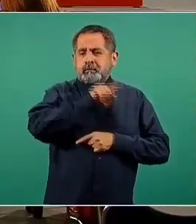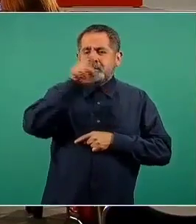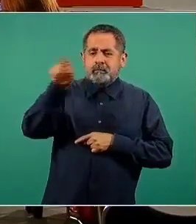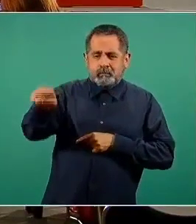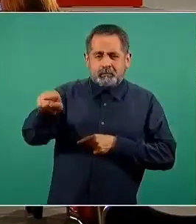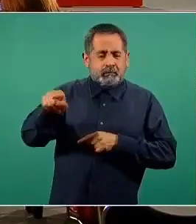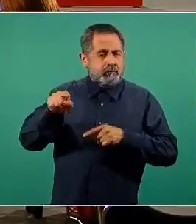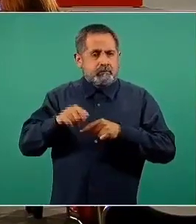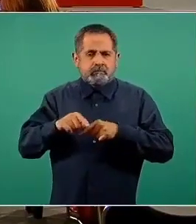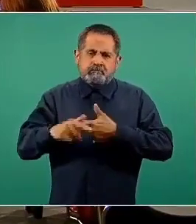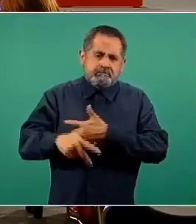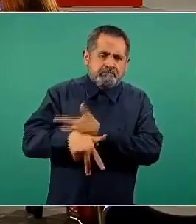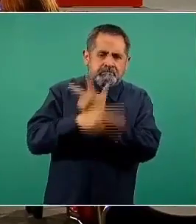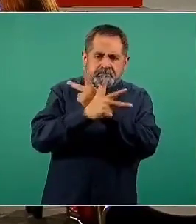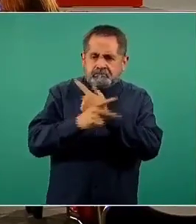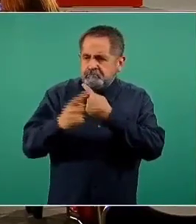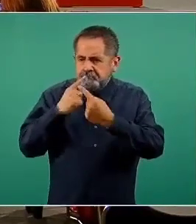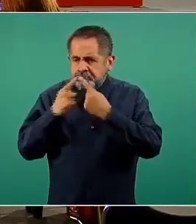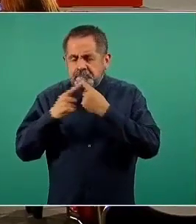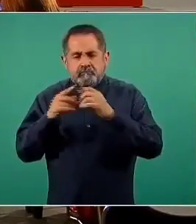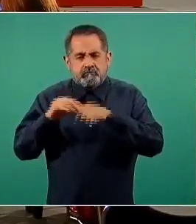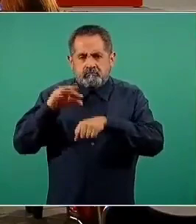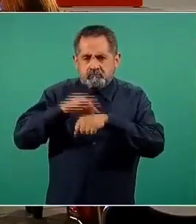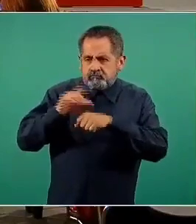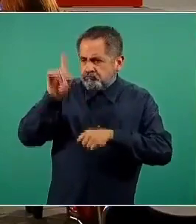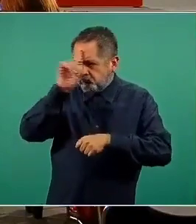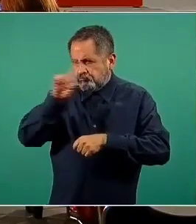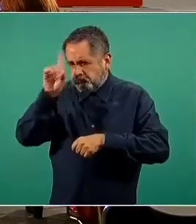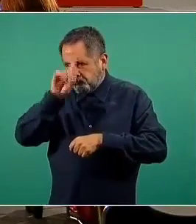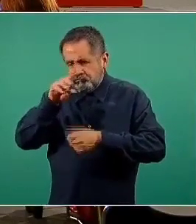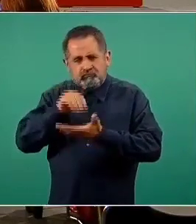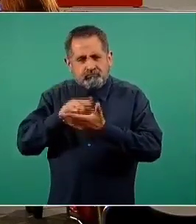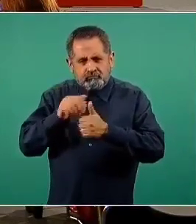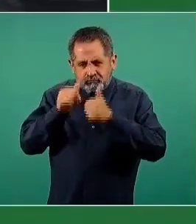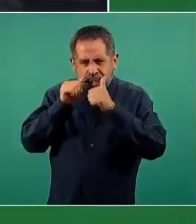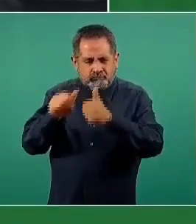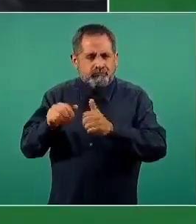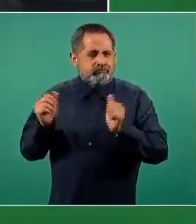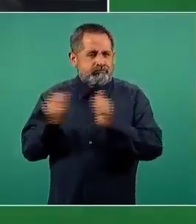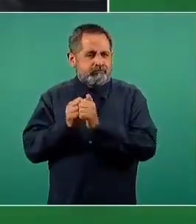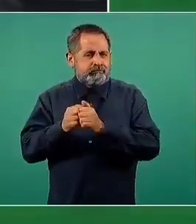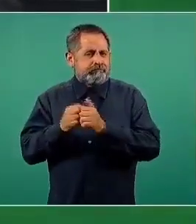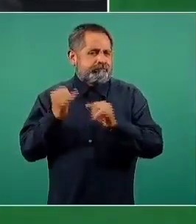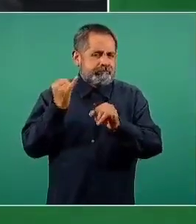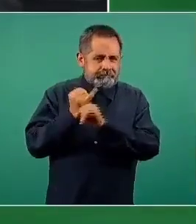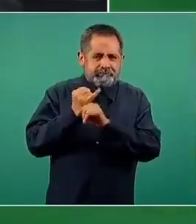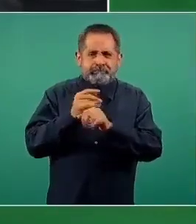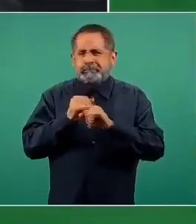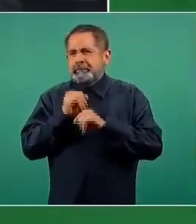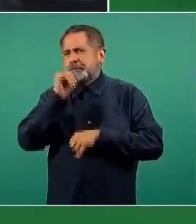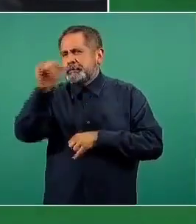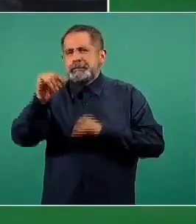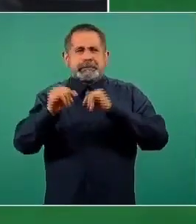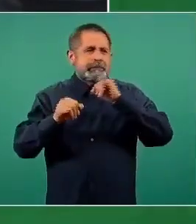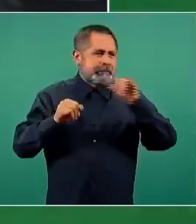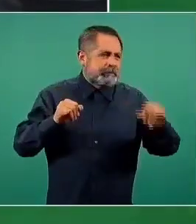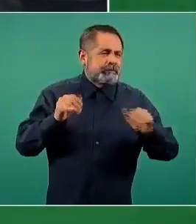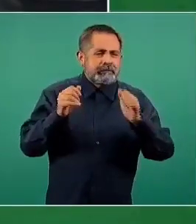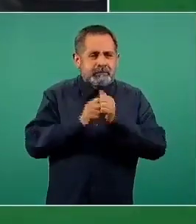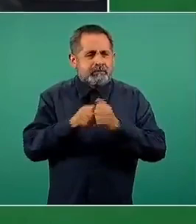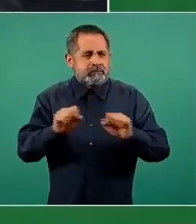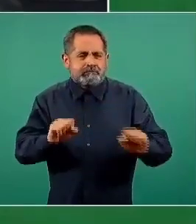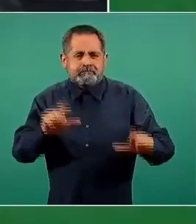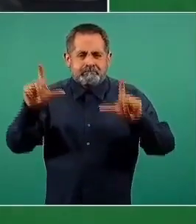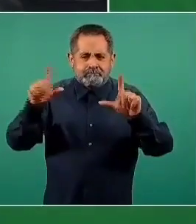importante, trataríamos de que esta referencia y contrarreferencia pueda ocurrir desde sitios distantes en